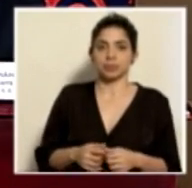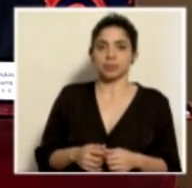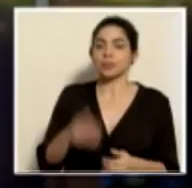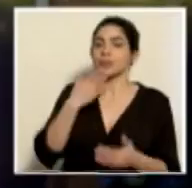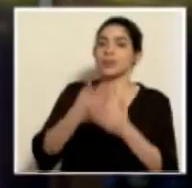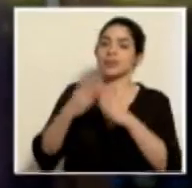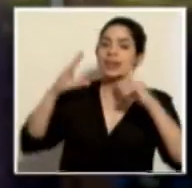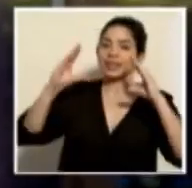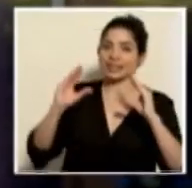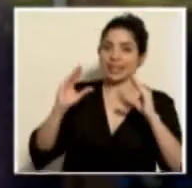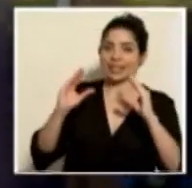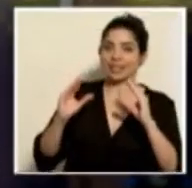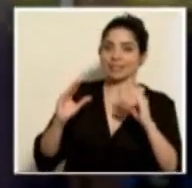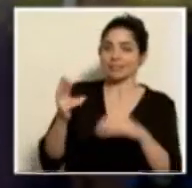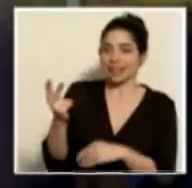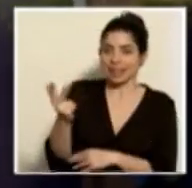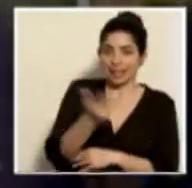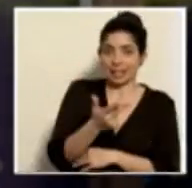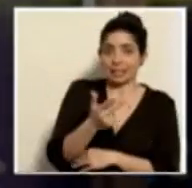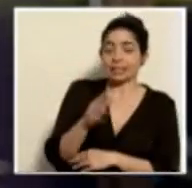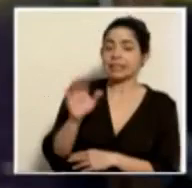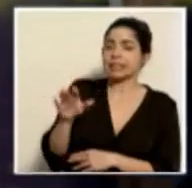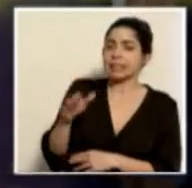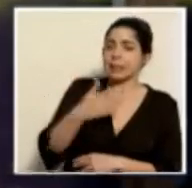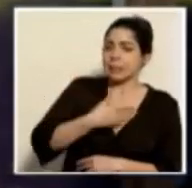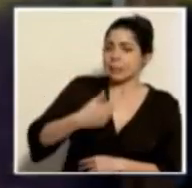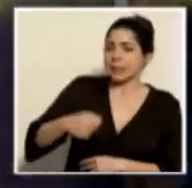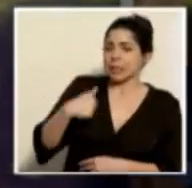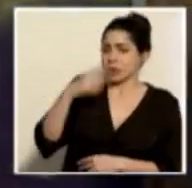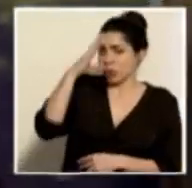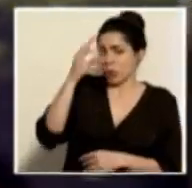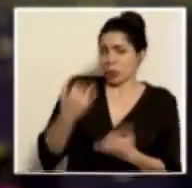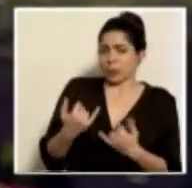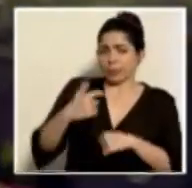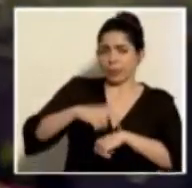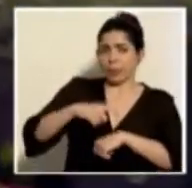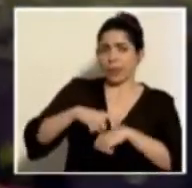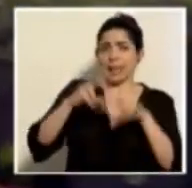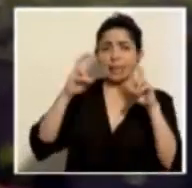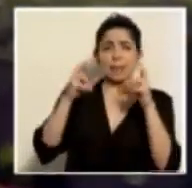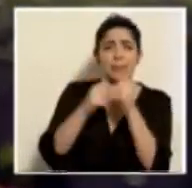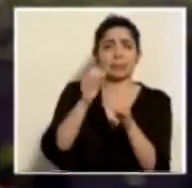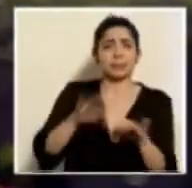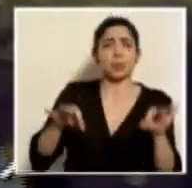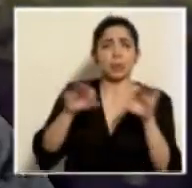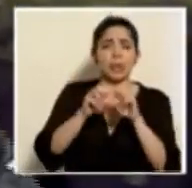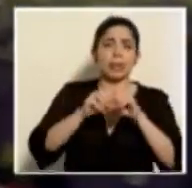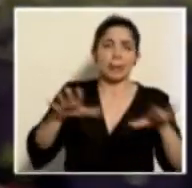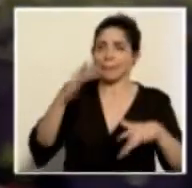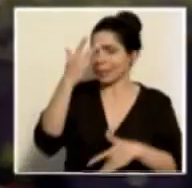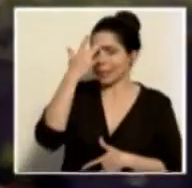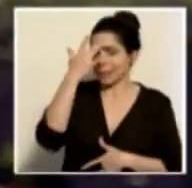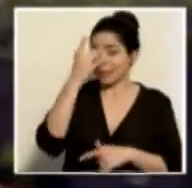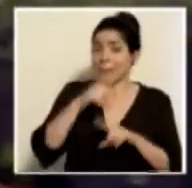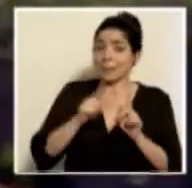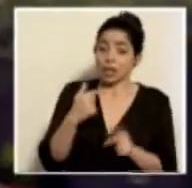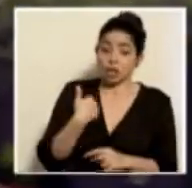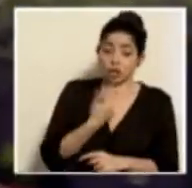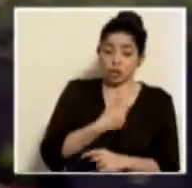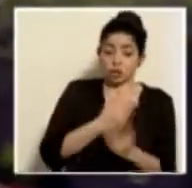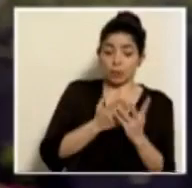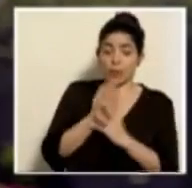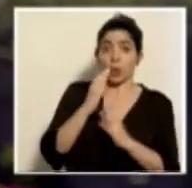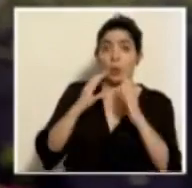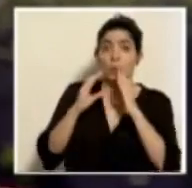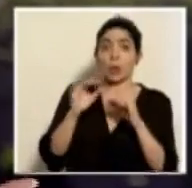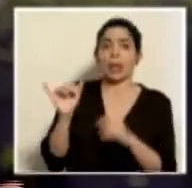Muy buenas tardes a los 3. Señor presidente, yo creo que en este momento el tema importante es la pandemia, pero a nosotros como medios de